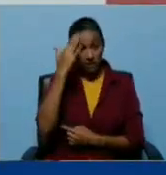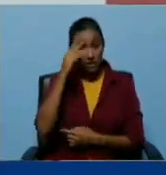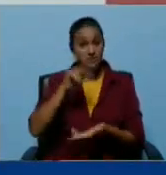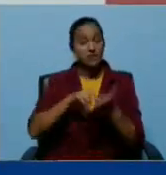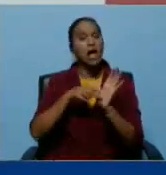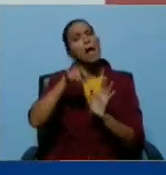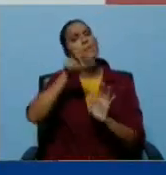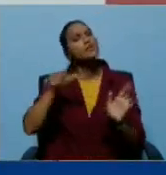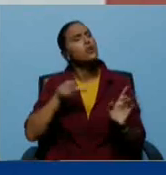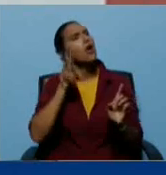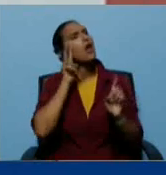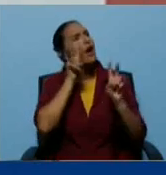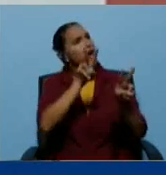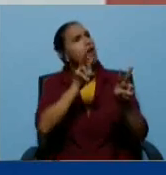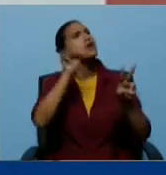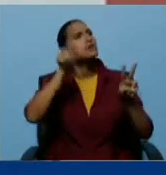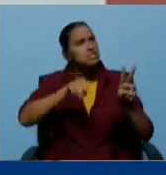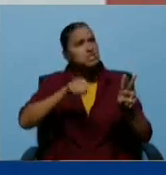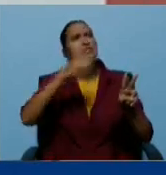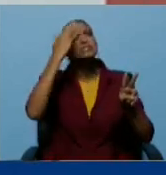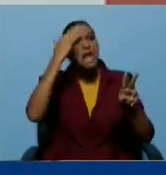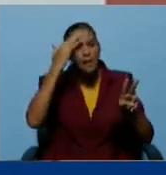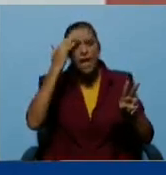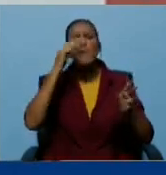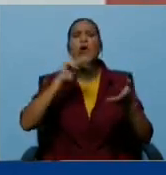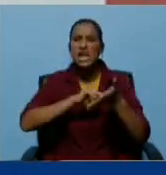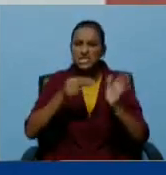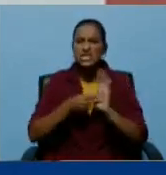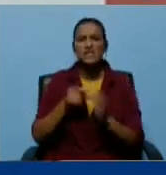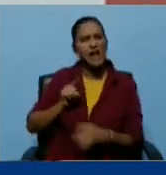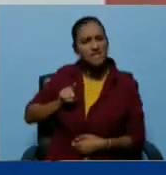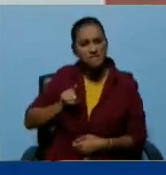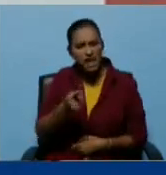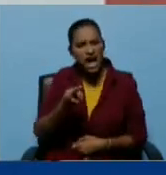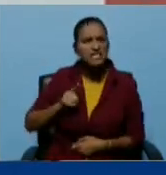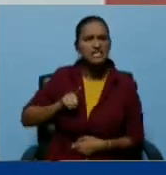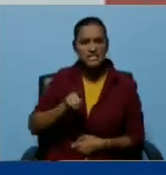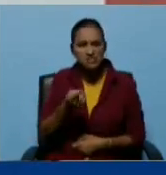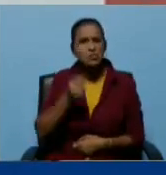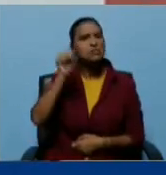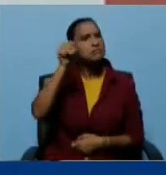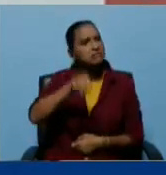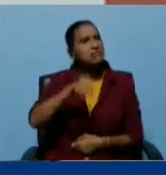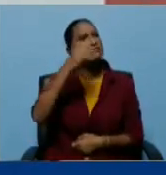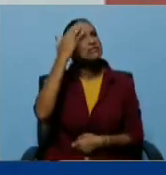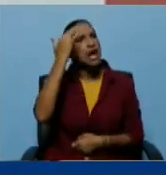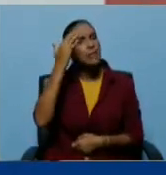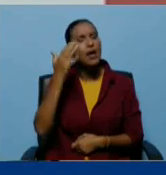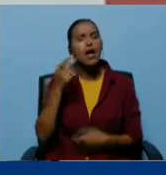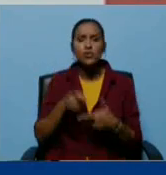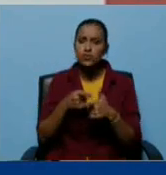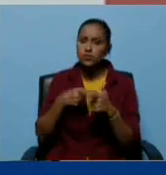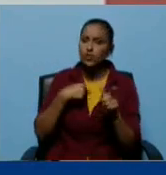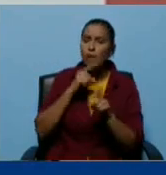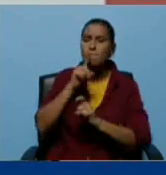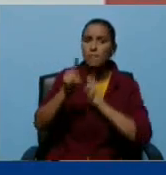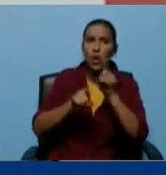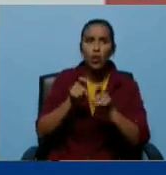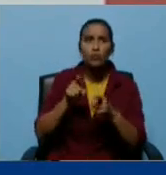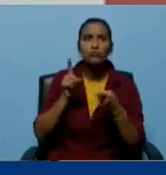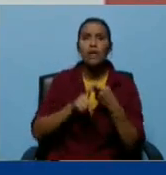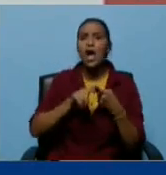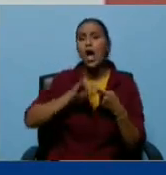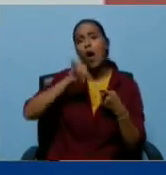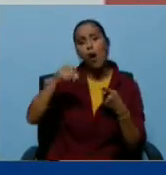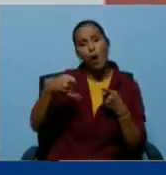certeza, sí sabemos lo que es el fascismo. Y yo le pregunto a Jorge y el nuevo programa